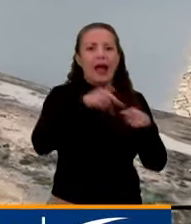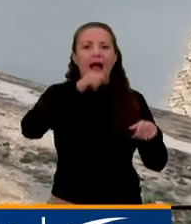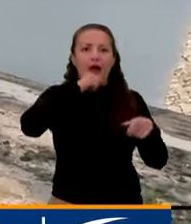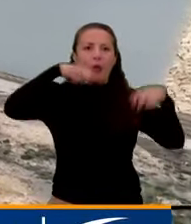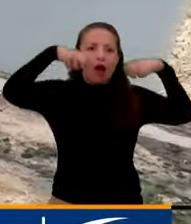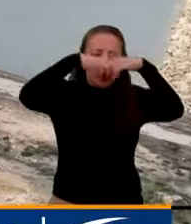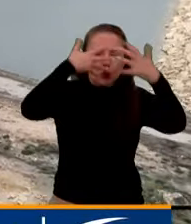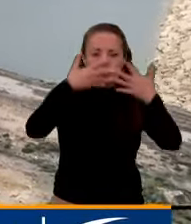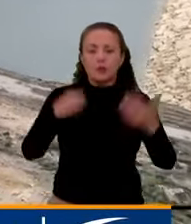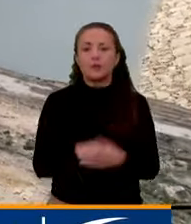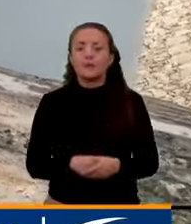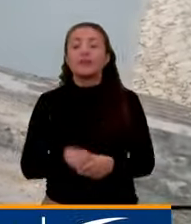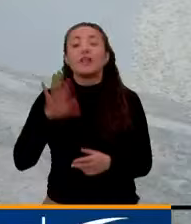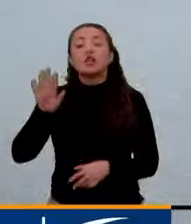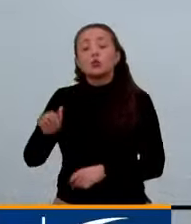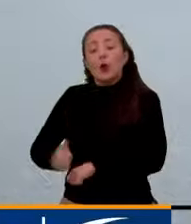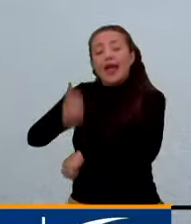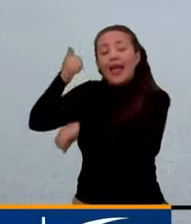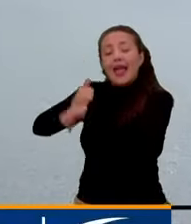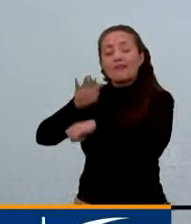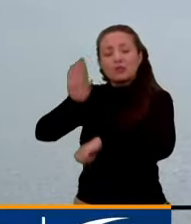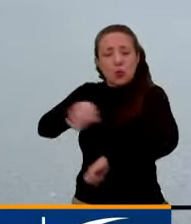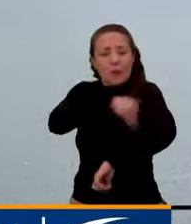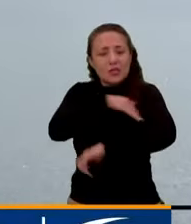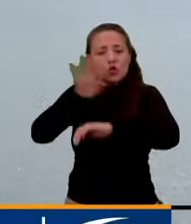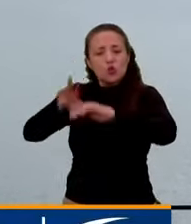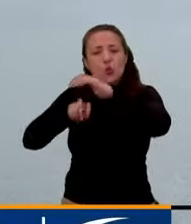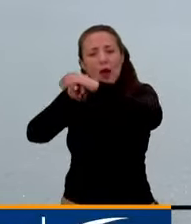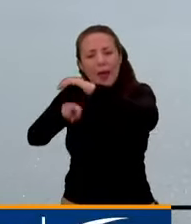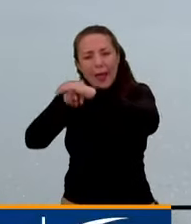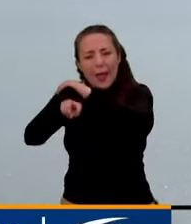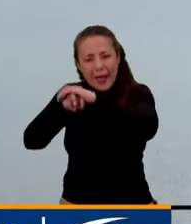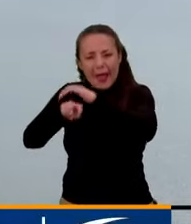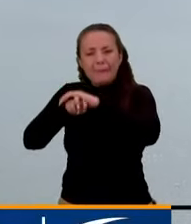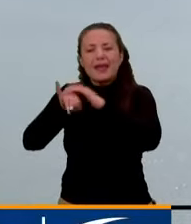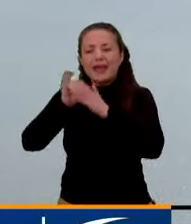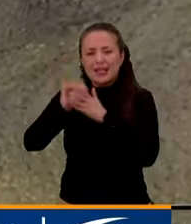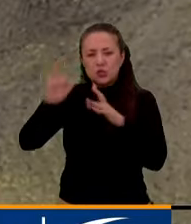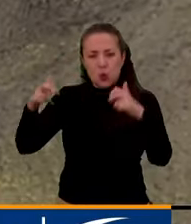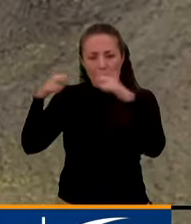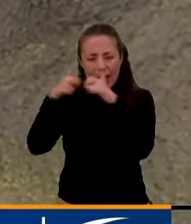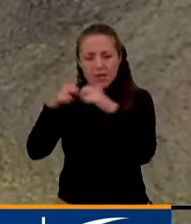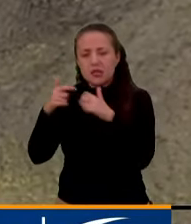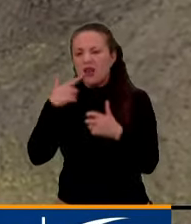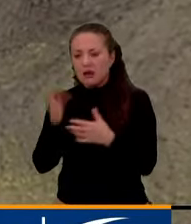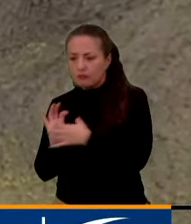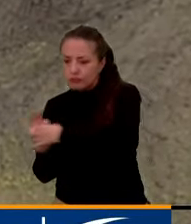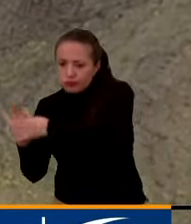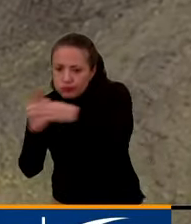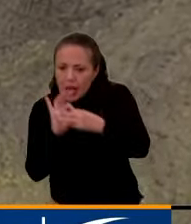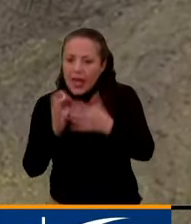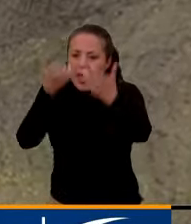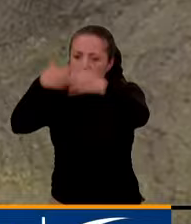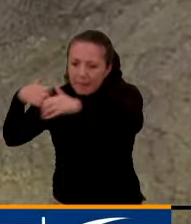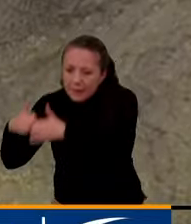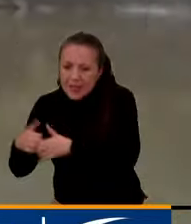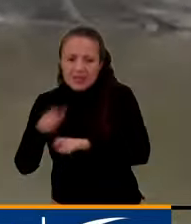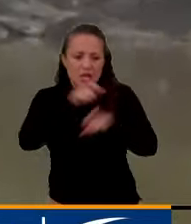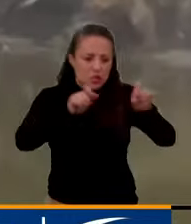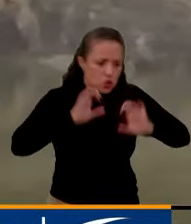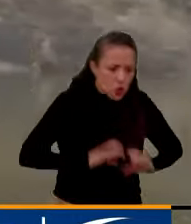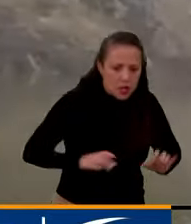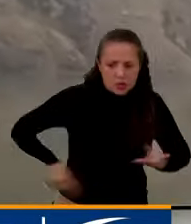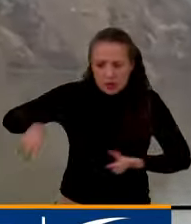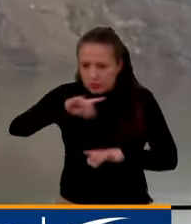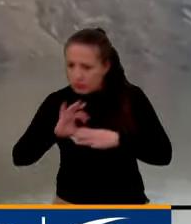El jefe de la cartera de Minas y Energía le anunció al país que producto del trabajo conjunto con entidades, gremios y la ciudadanía, el fenómeno del Niño ha